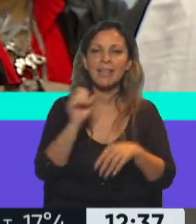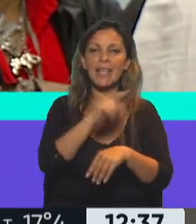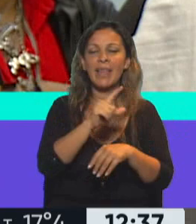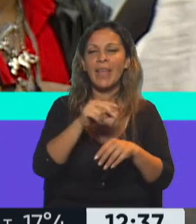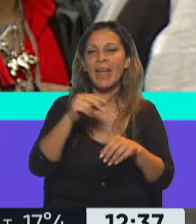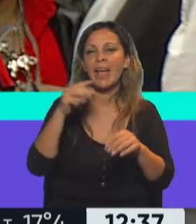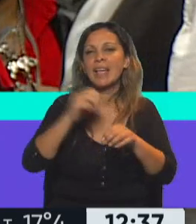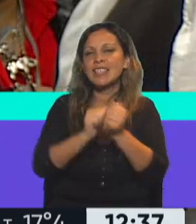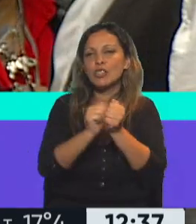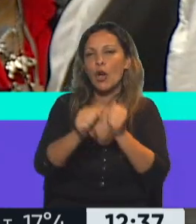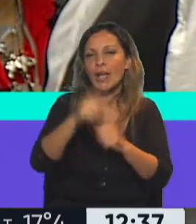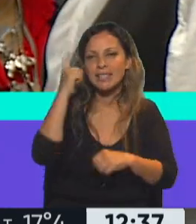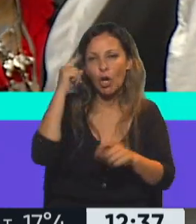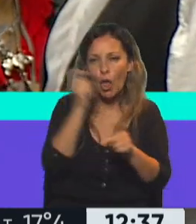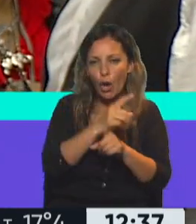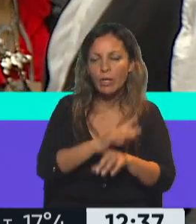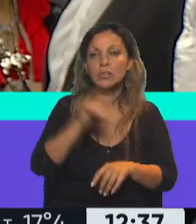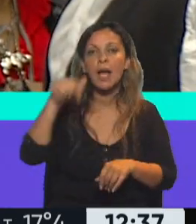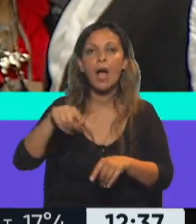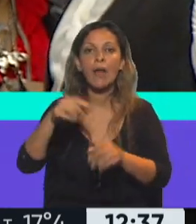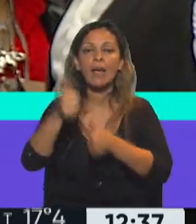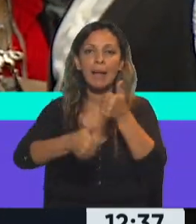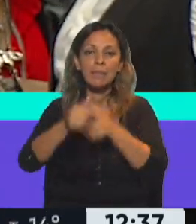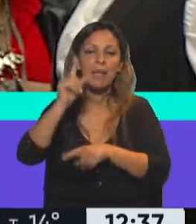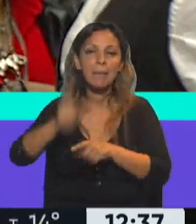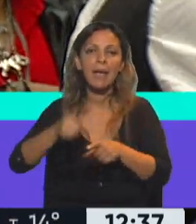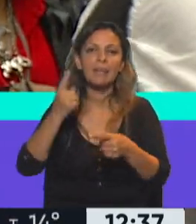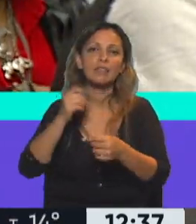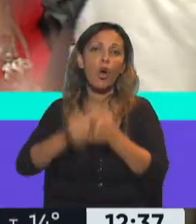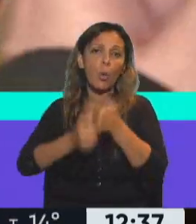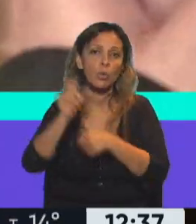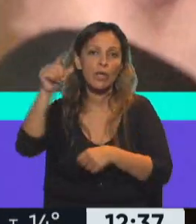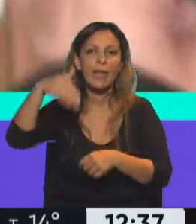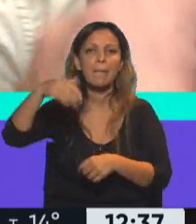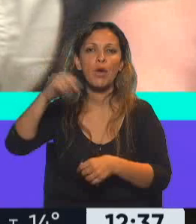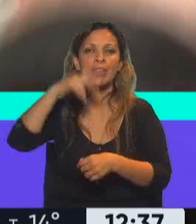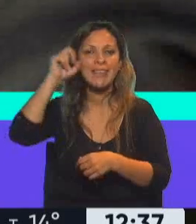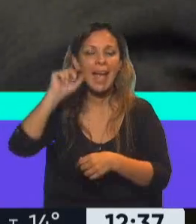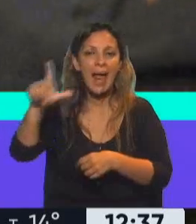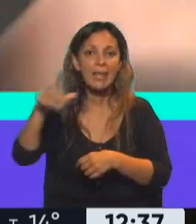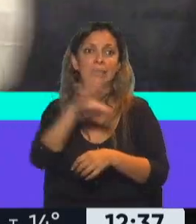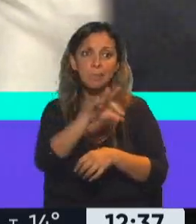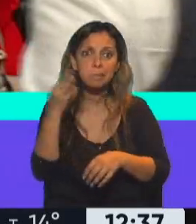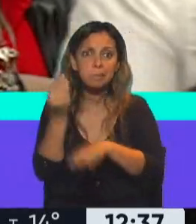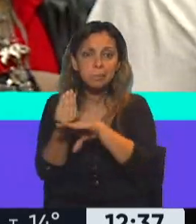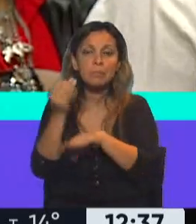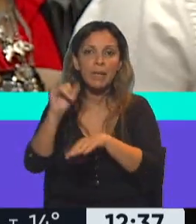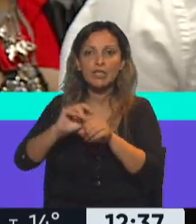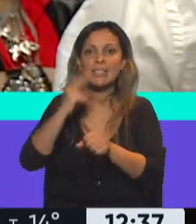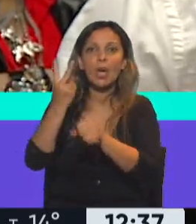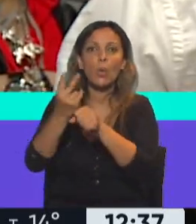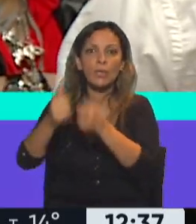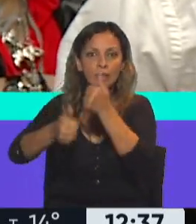psicológico. Estamos ahora en Montreal seleccionados ya para competir, ¿eh? Ya ahora es seleccionado, pero ya estamos en su segunda